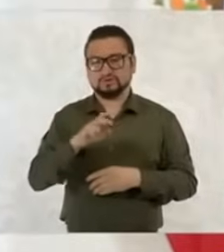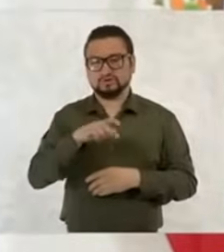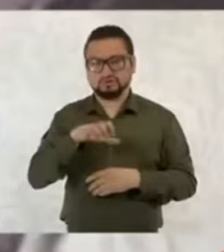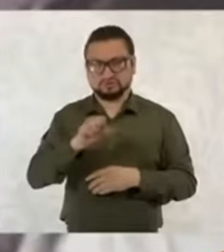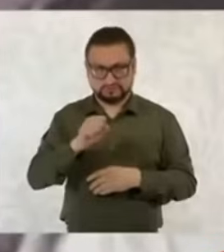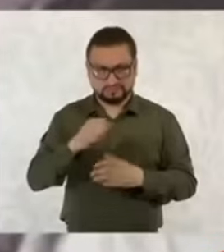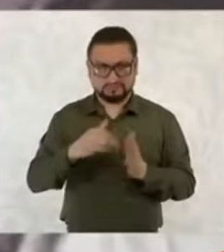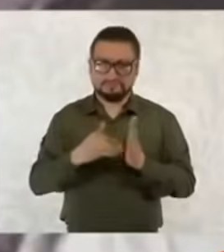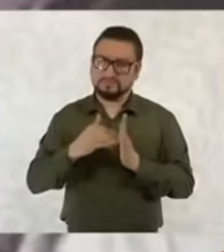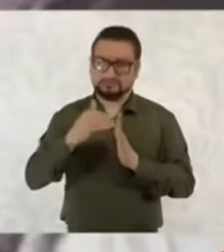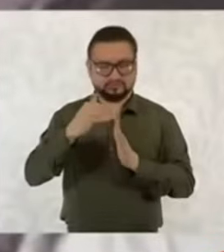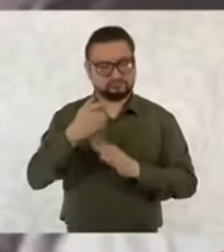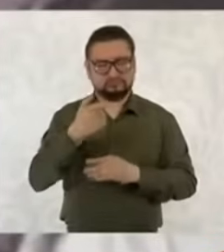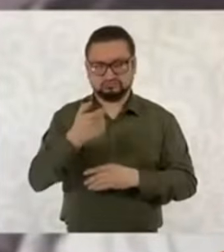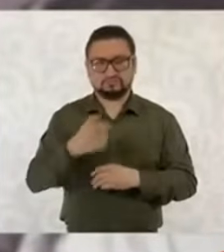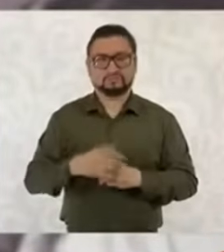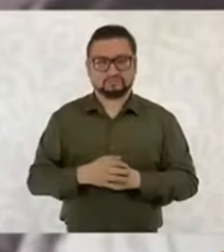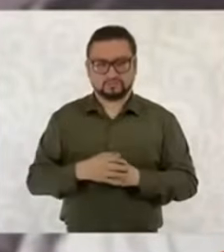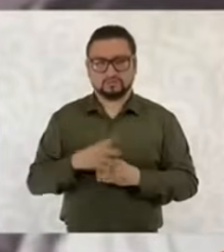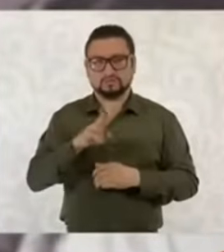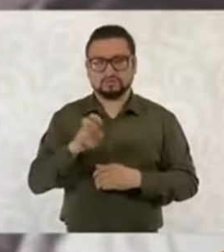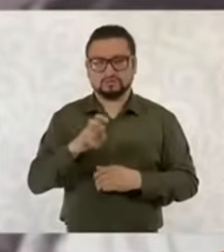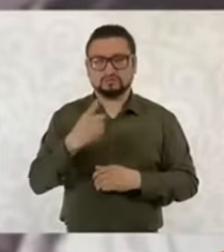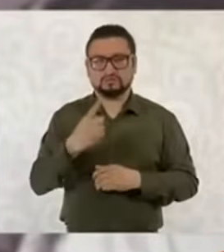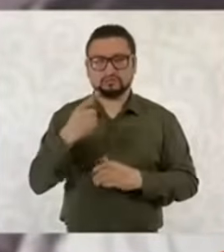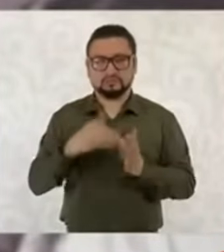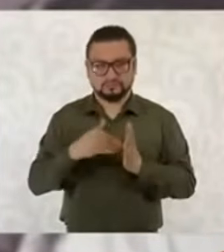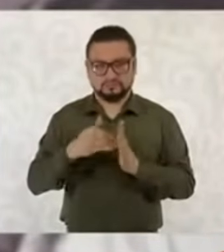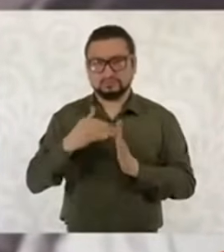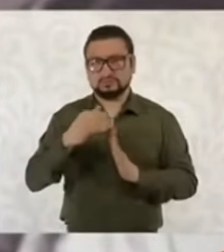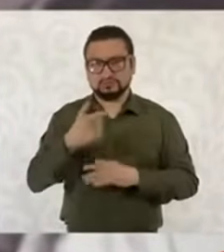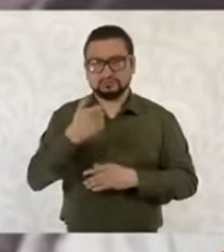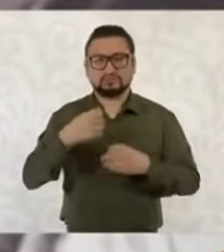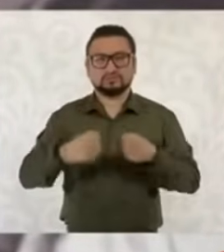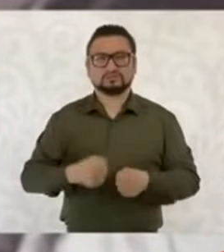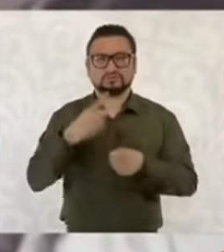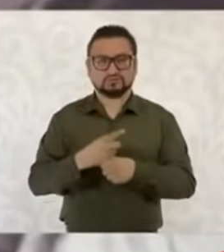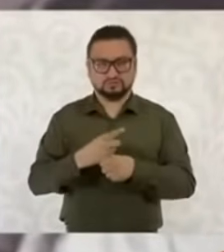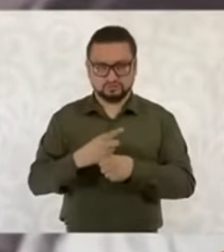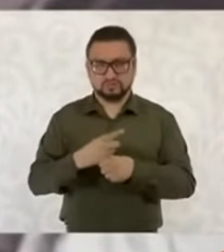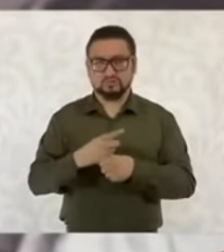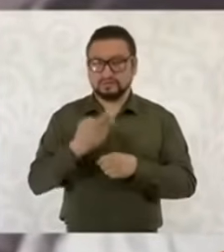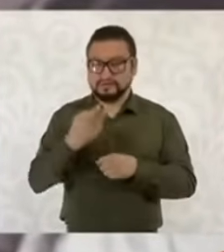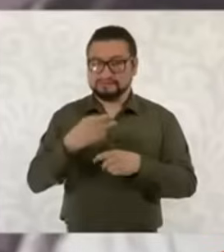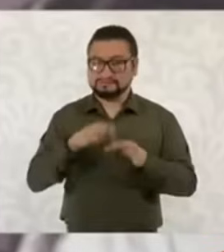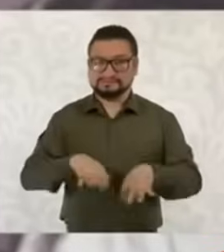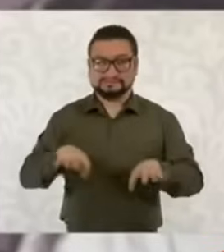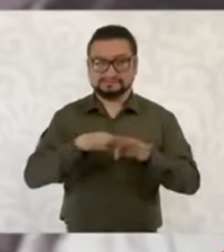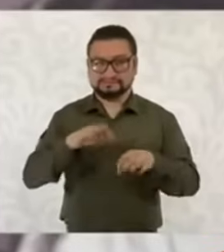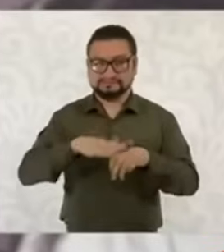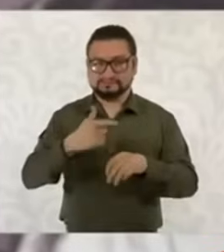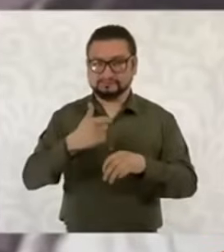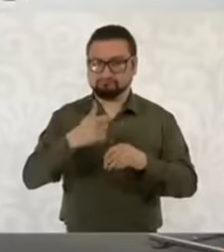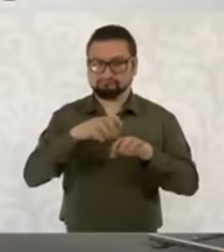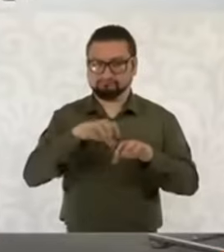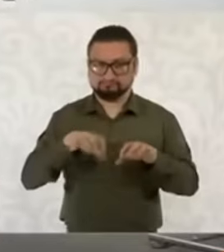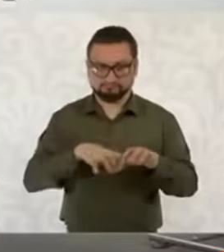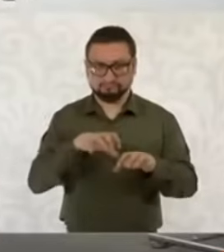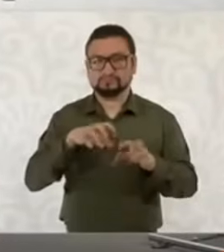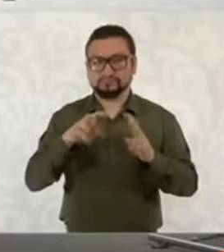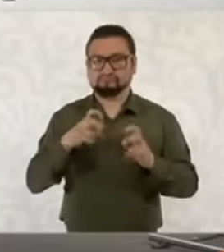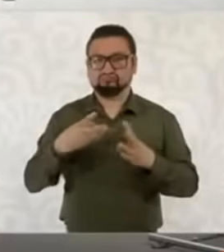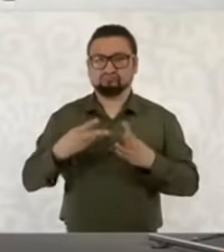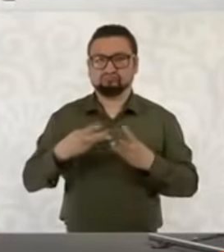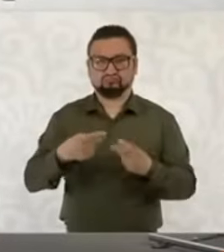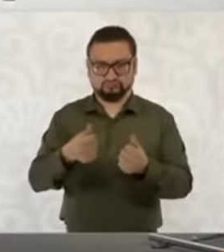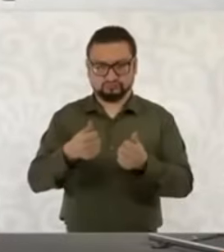son millones de millones, y 201,000 millones de pesos en seguridad. Esos son los rubros más importantes del lado del